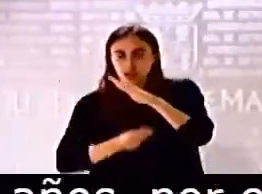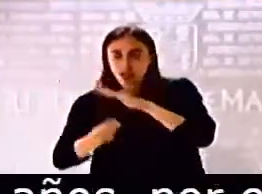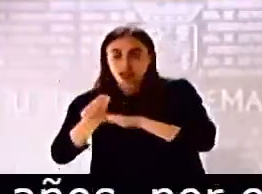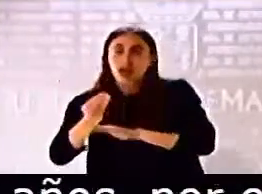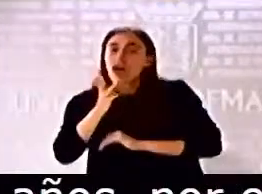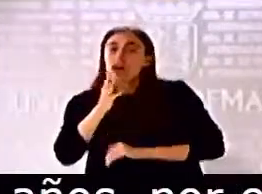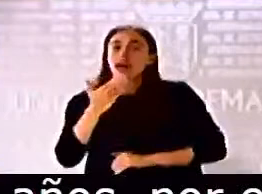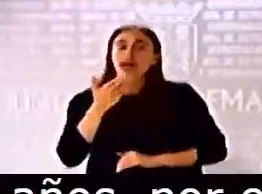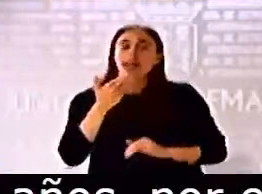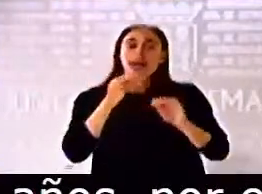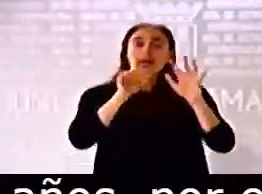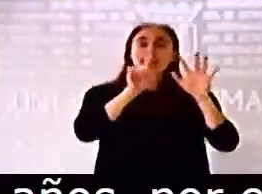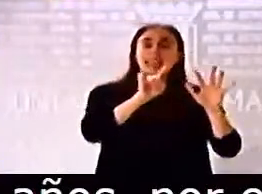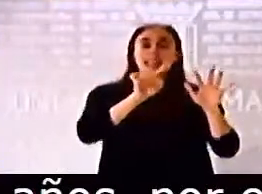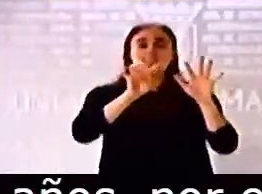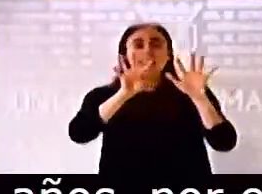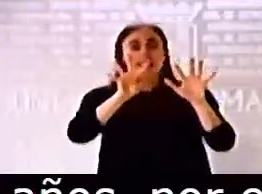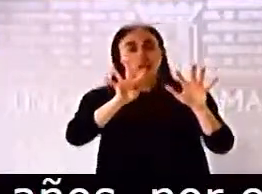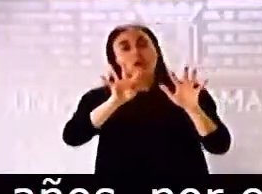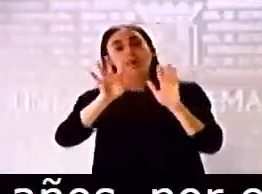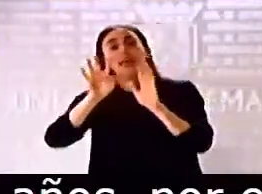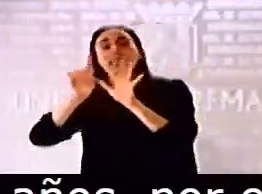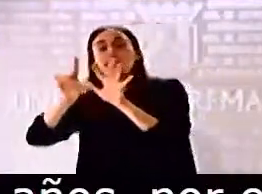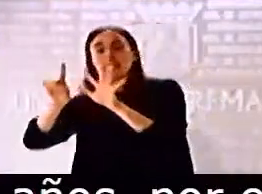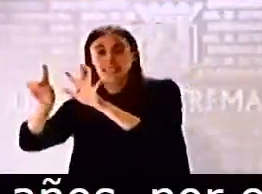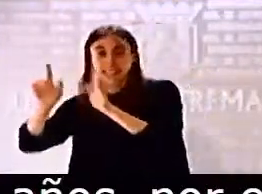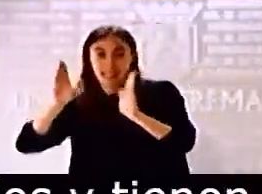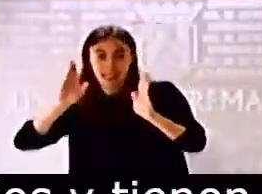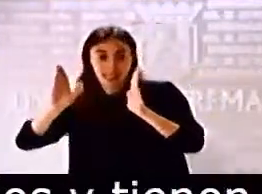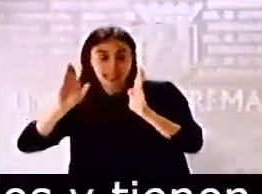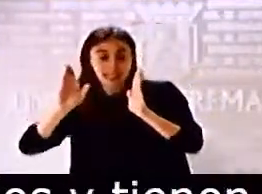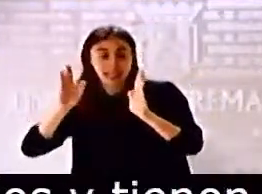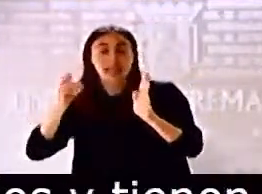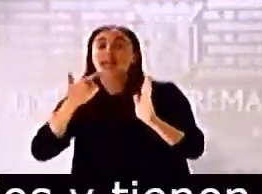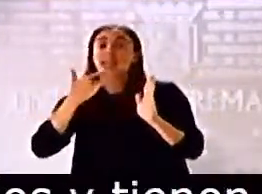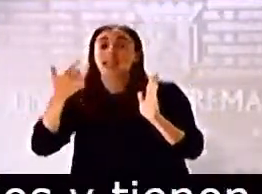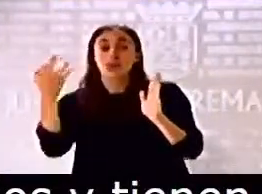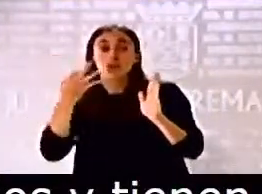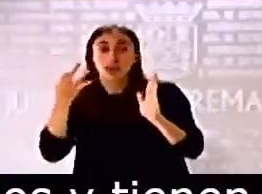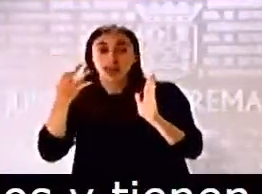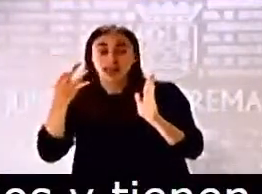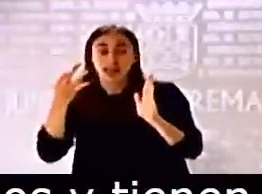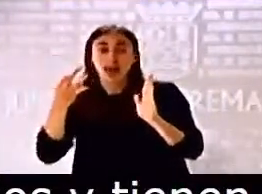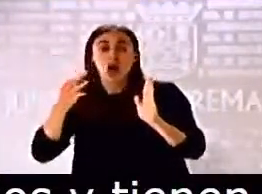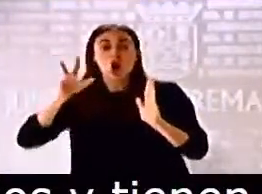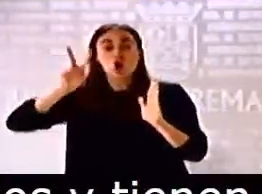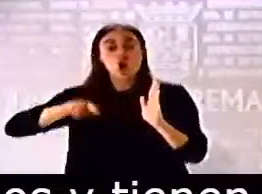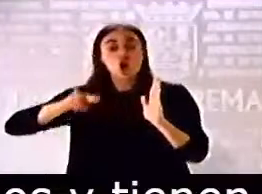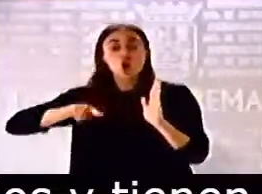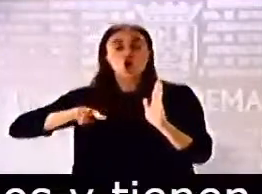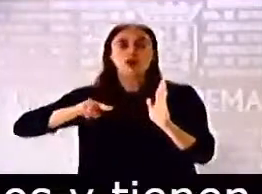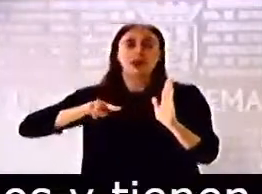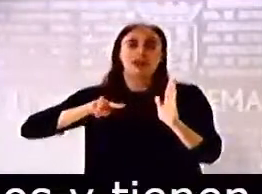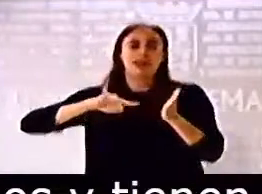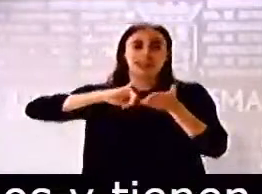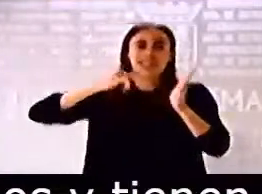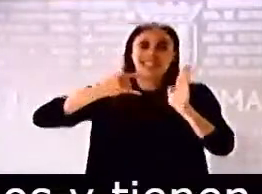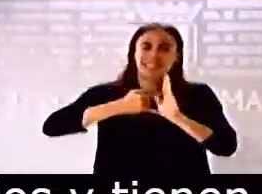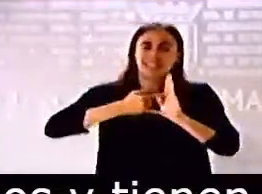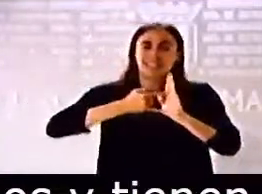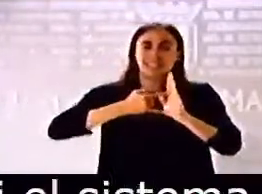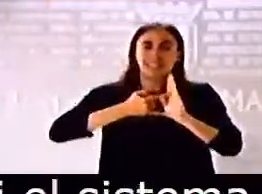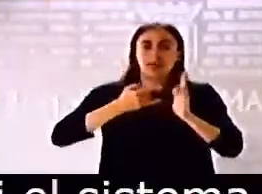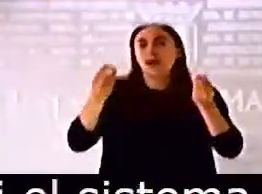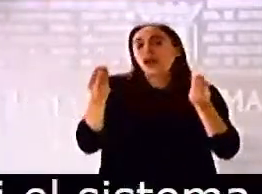comprendidas entre los 69 y los 66, que jamás ni el Sistema Nacional de Salud ni la Junta de Extremadura